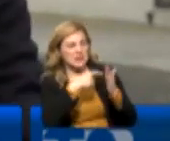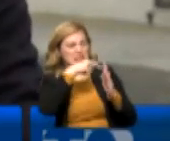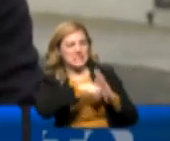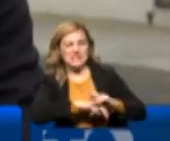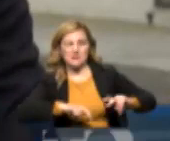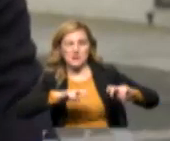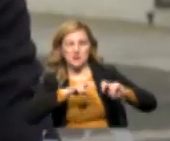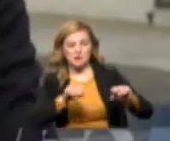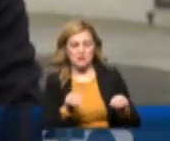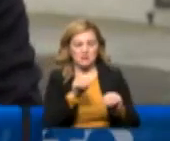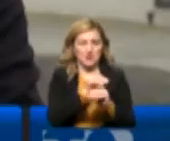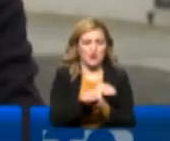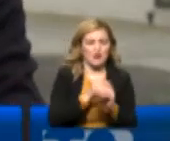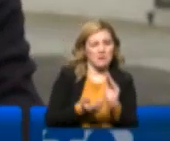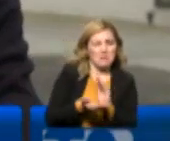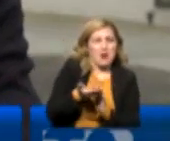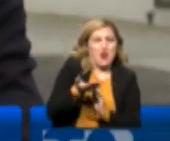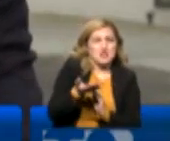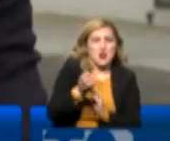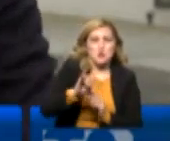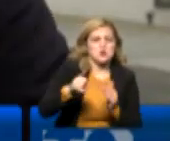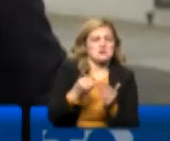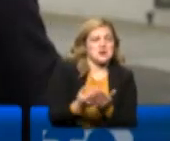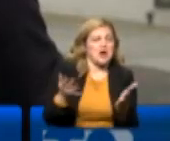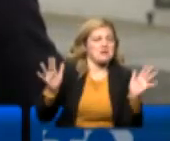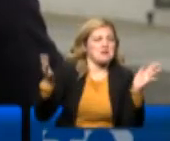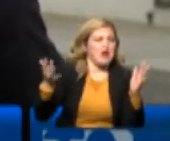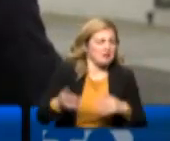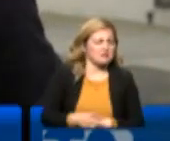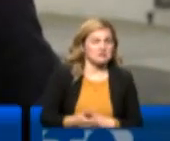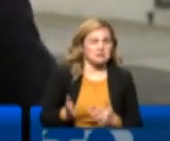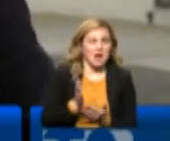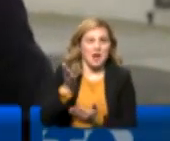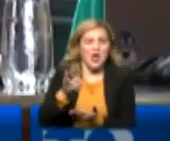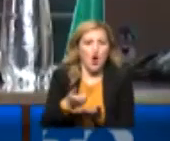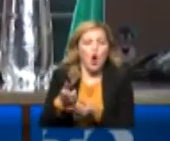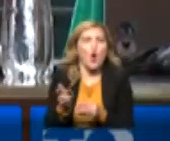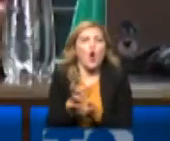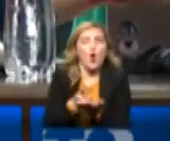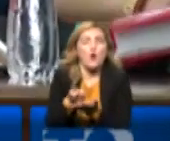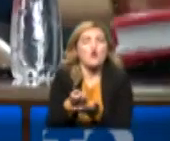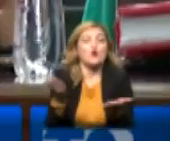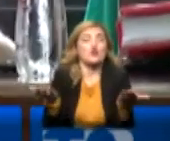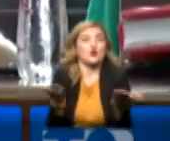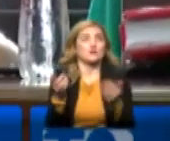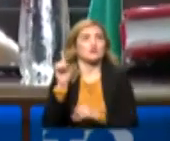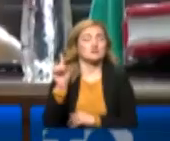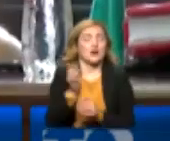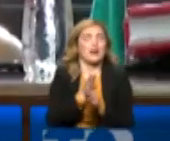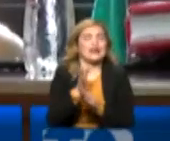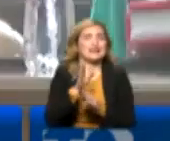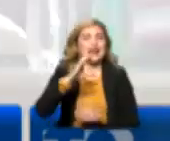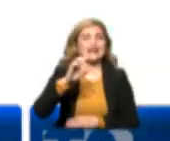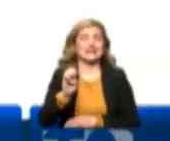aún mayor de dinero sin origen justificado y sin destino definido. La perito Beatriz Cedeño hizo un